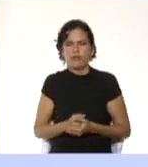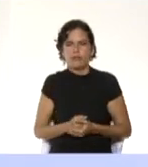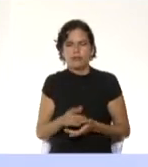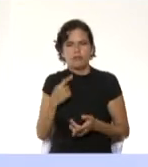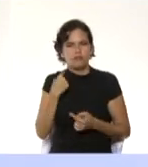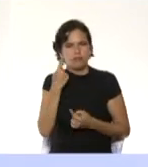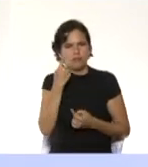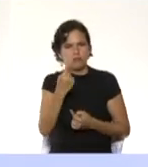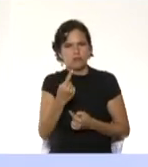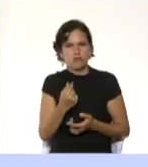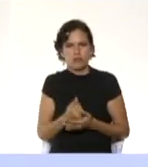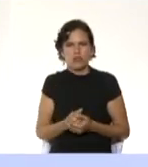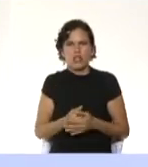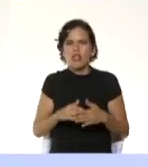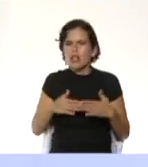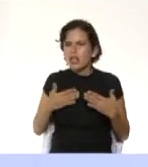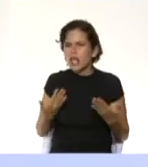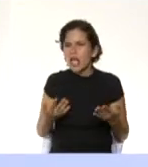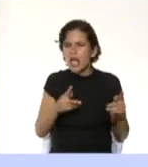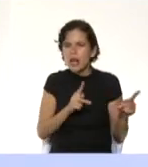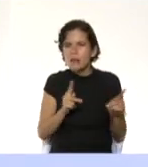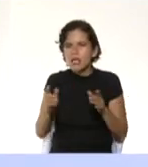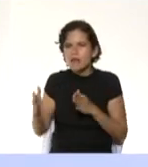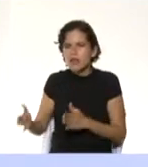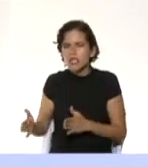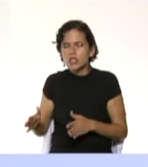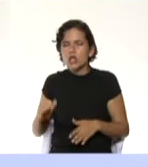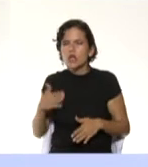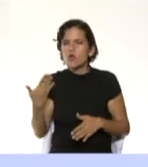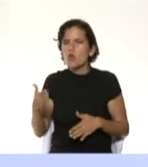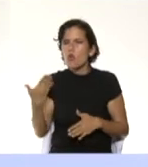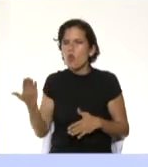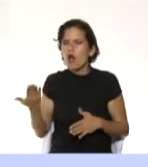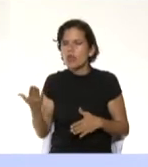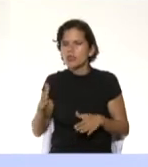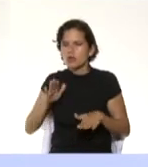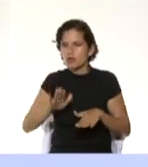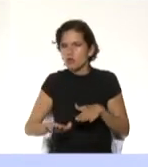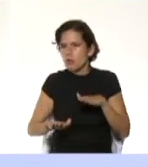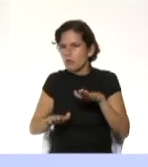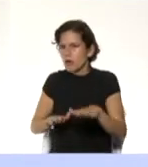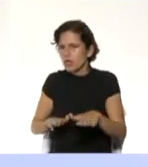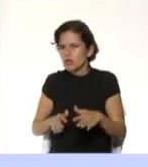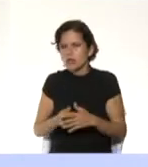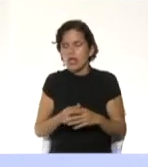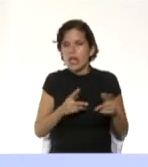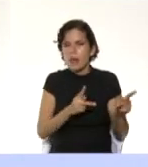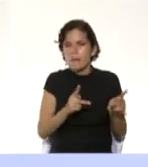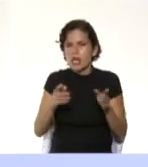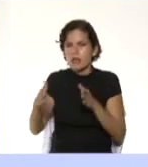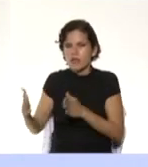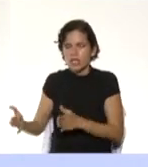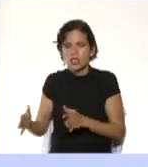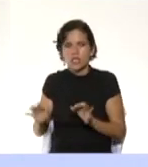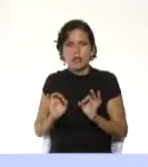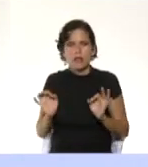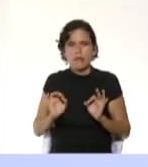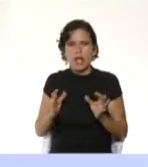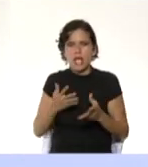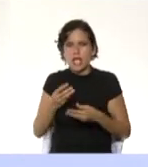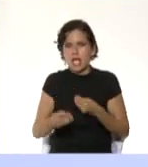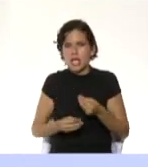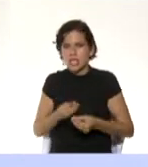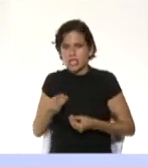Fíjense, ¿qué es la planificación y cuáles son sus pasos? ¿Qué es la planificación? No es más que realizar una serie